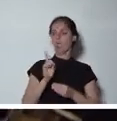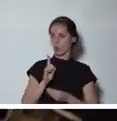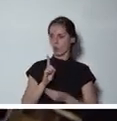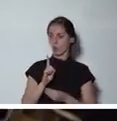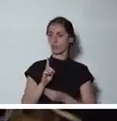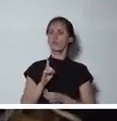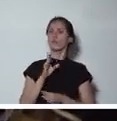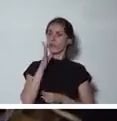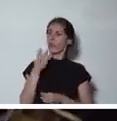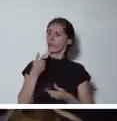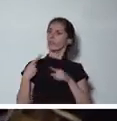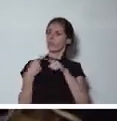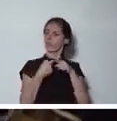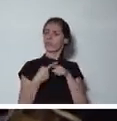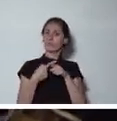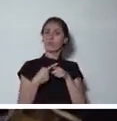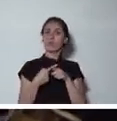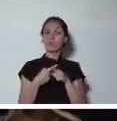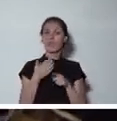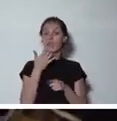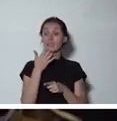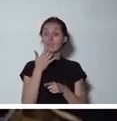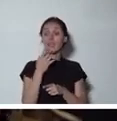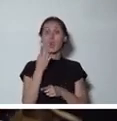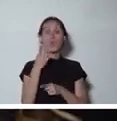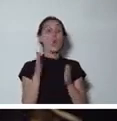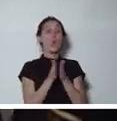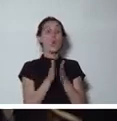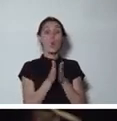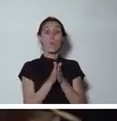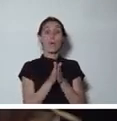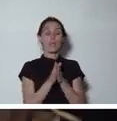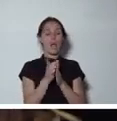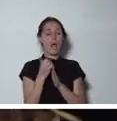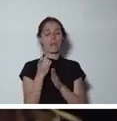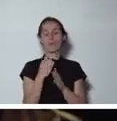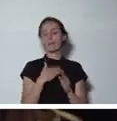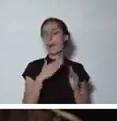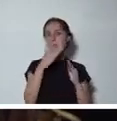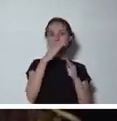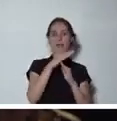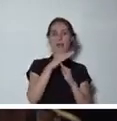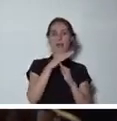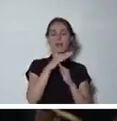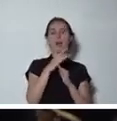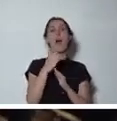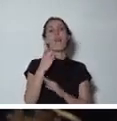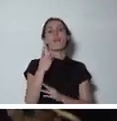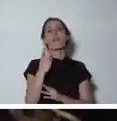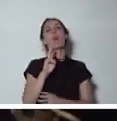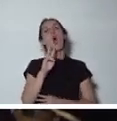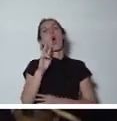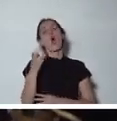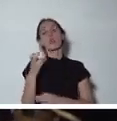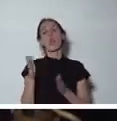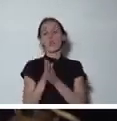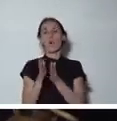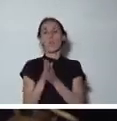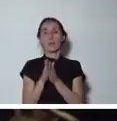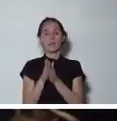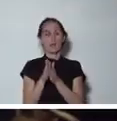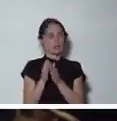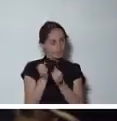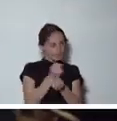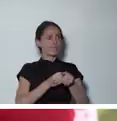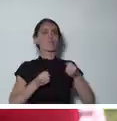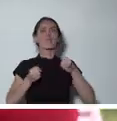un paso a un lado hay otra que tiene que dar un paso al frente también que le demos un abrazo fuerte a Ángela que